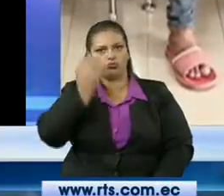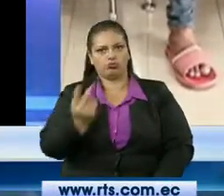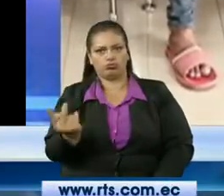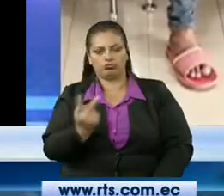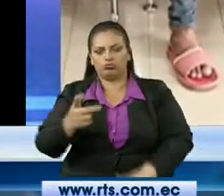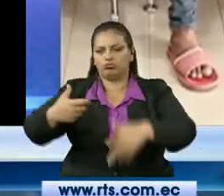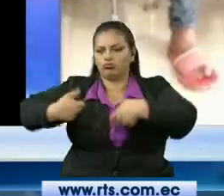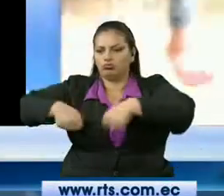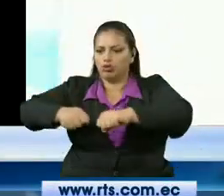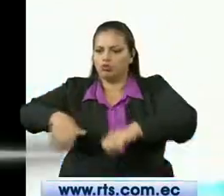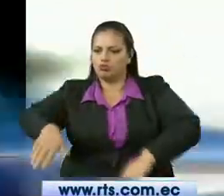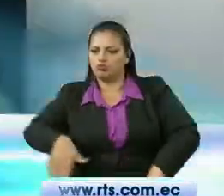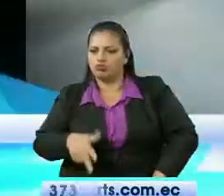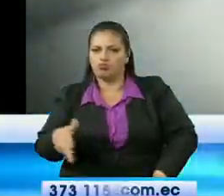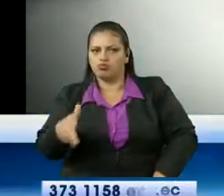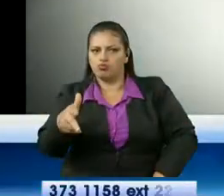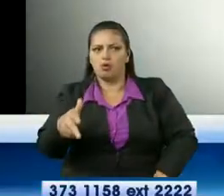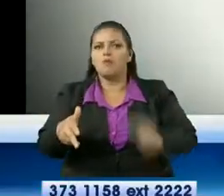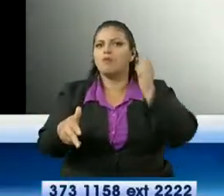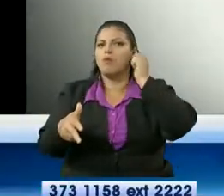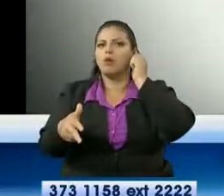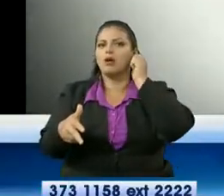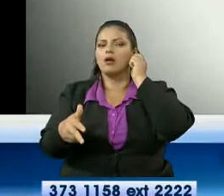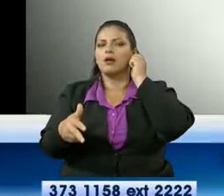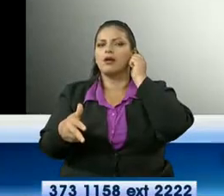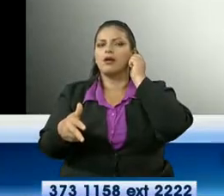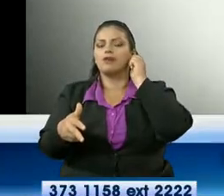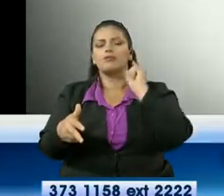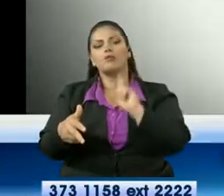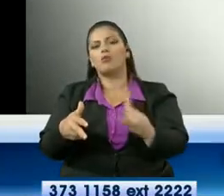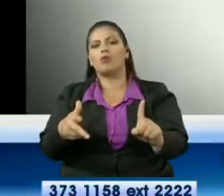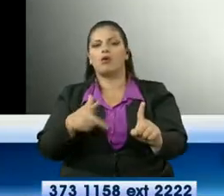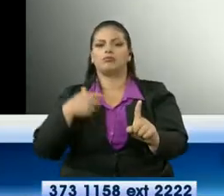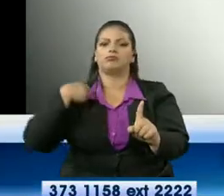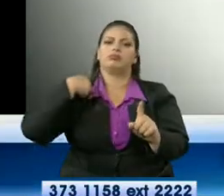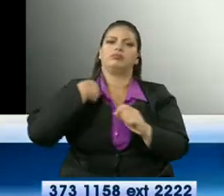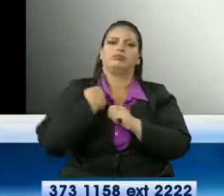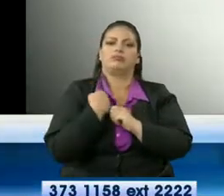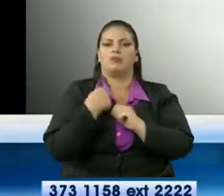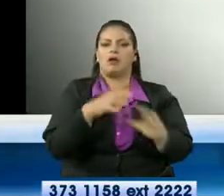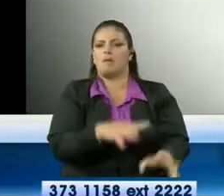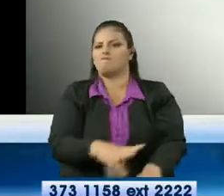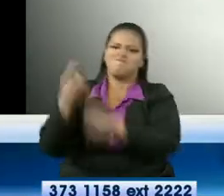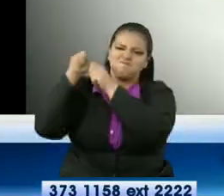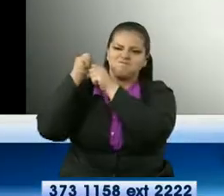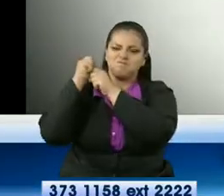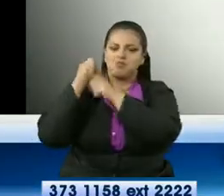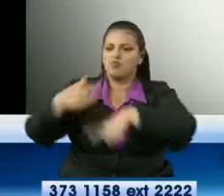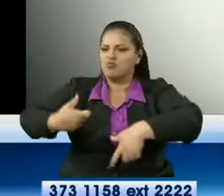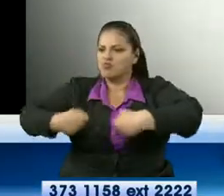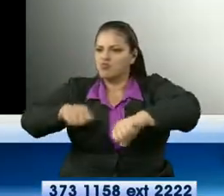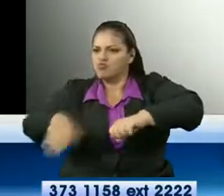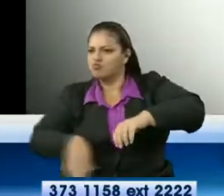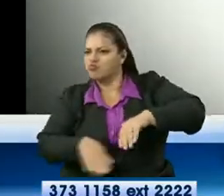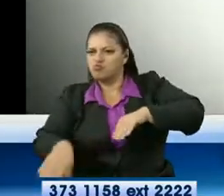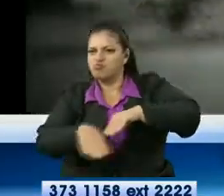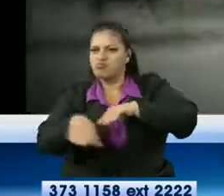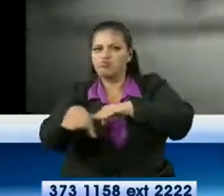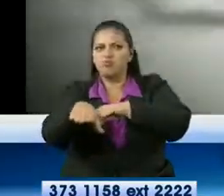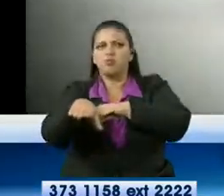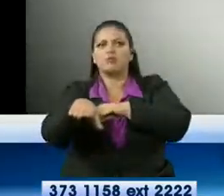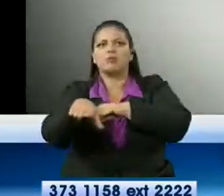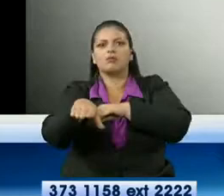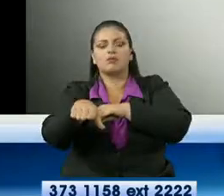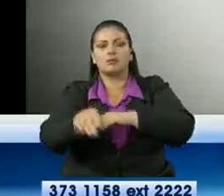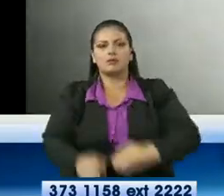le han arrebatado su bolso. Luego de sustraer las pertenencias, los implicados abandonaron el sitio sobre una motocicleta.